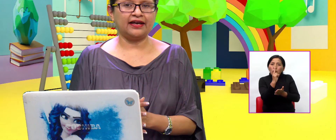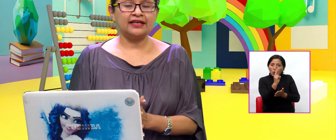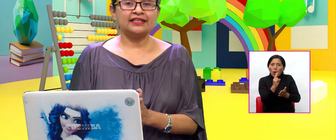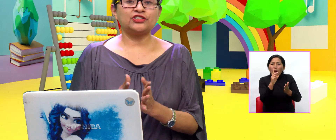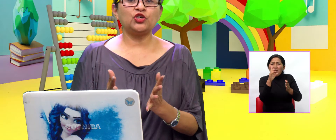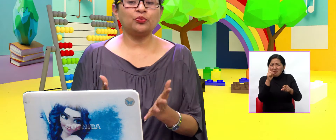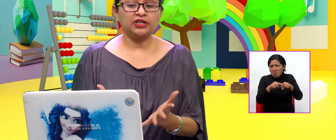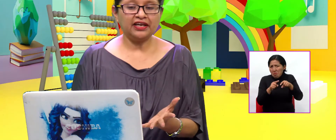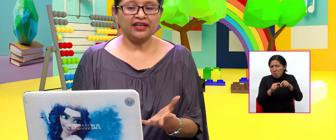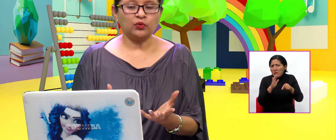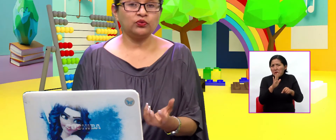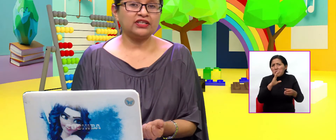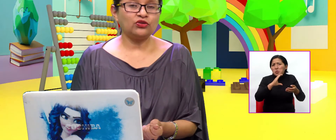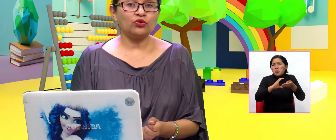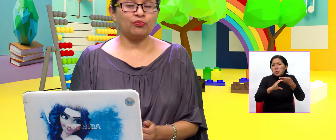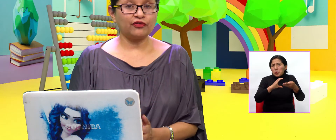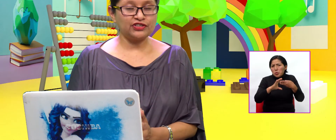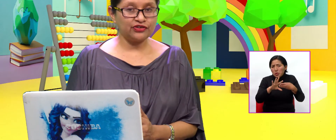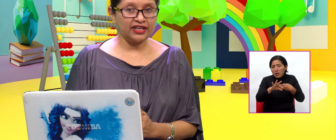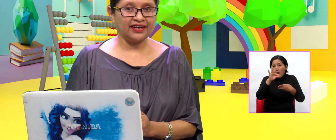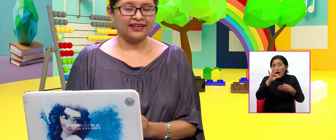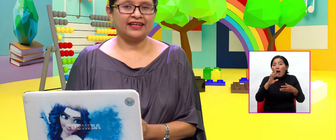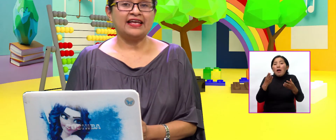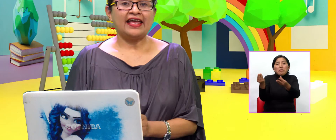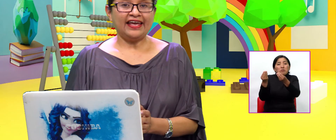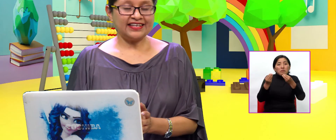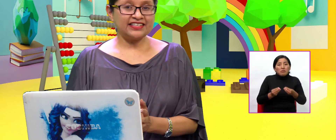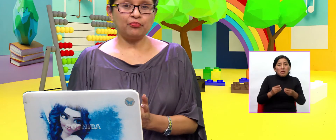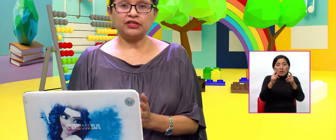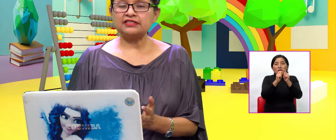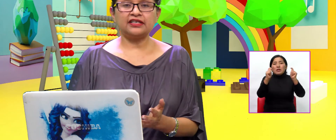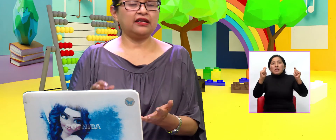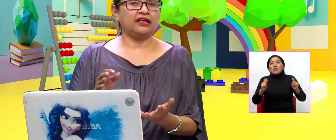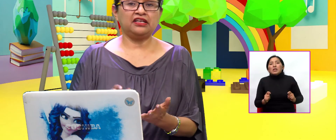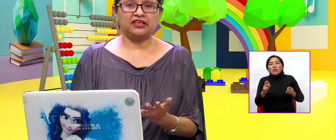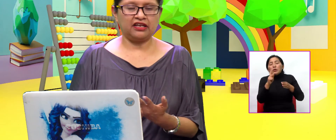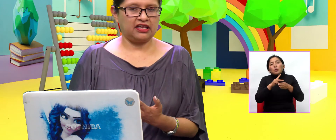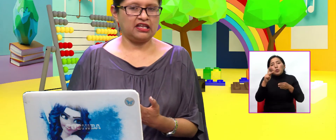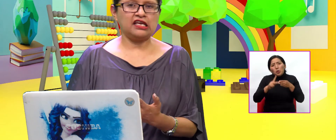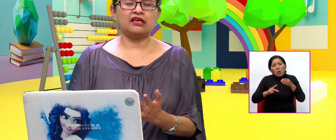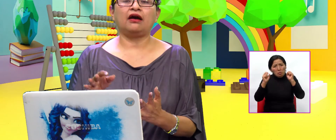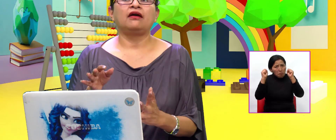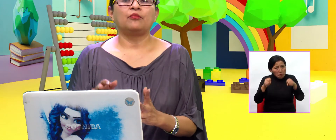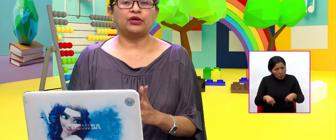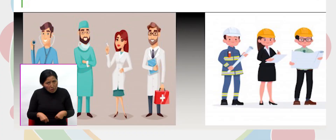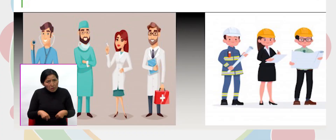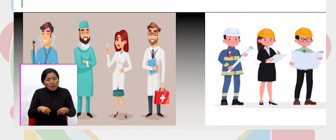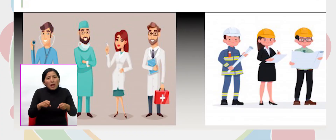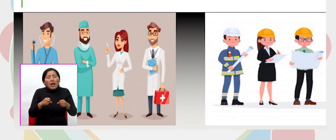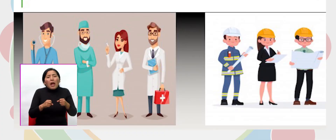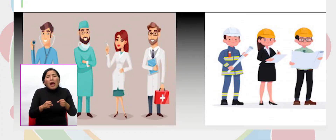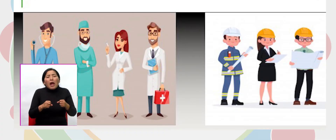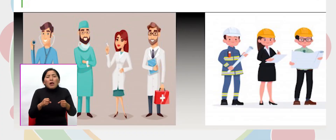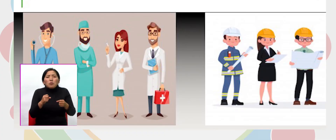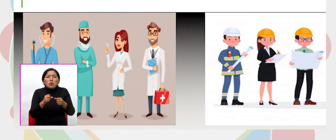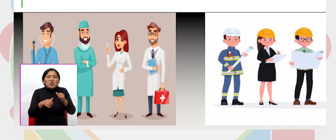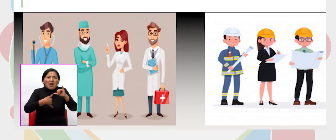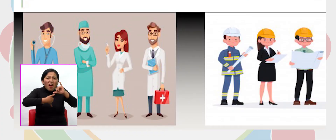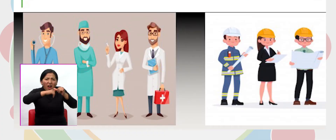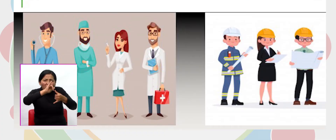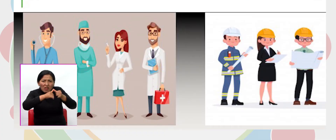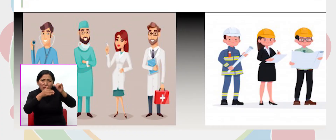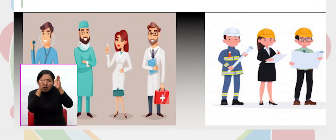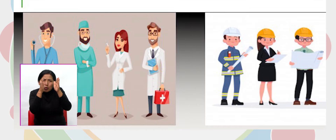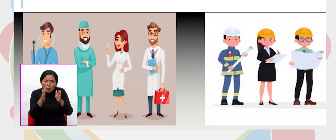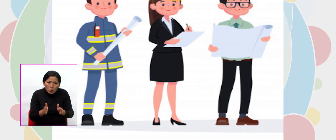elegida Se obtiene un título profesional Este puede ser en ingeniería Puede ser en arquitectura